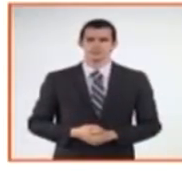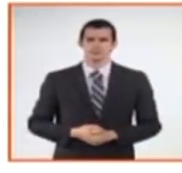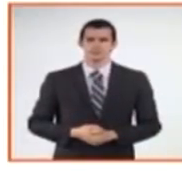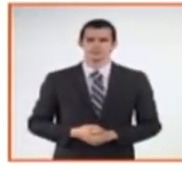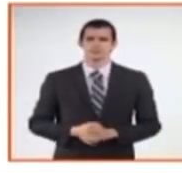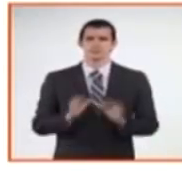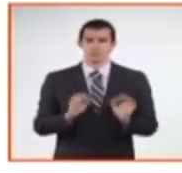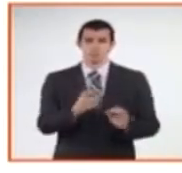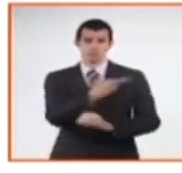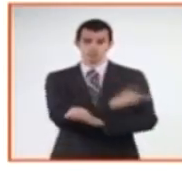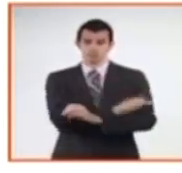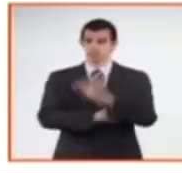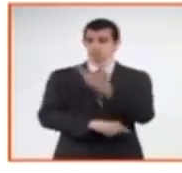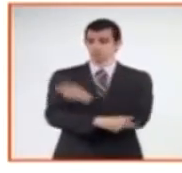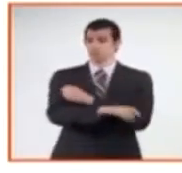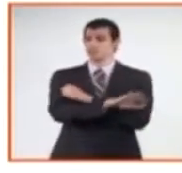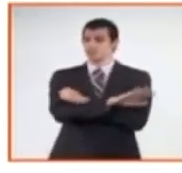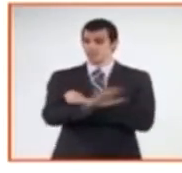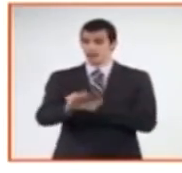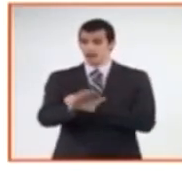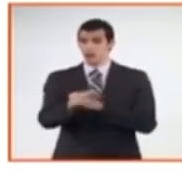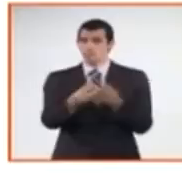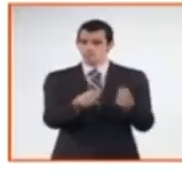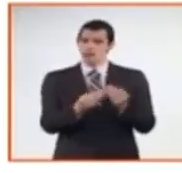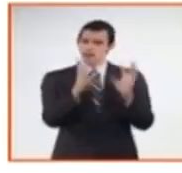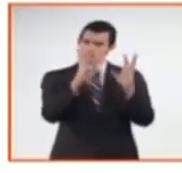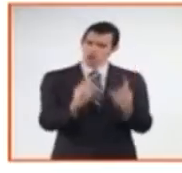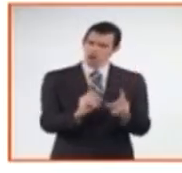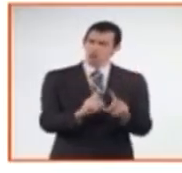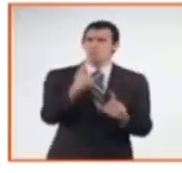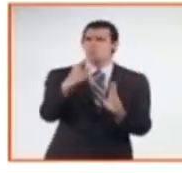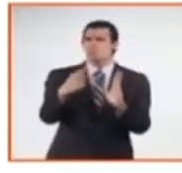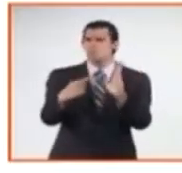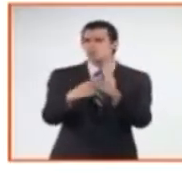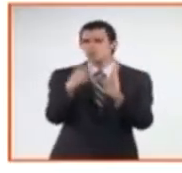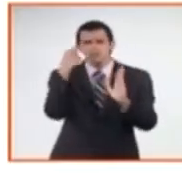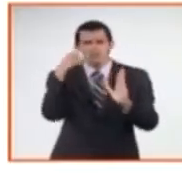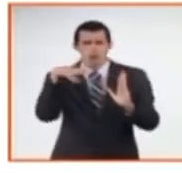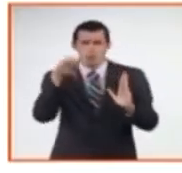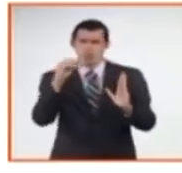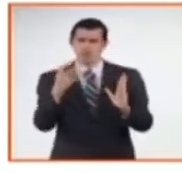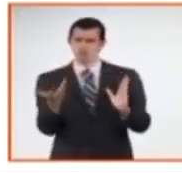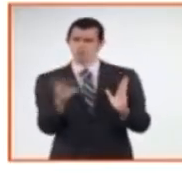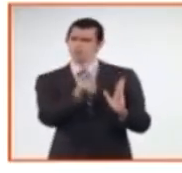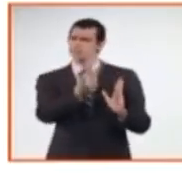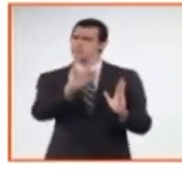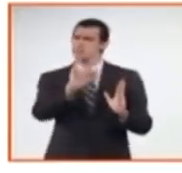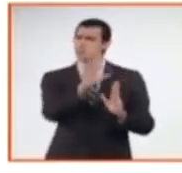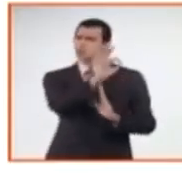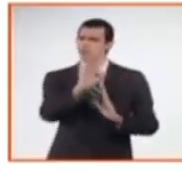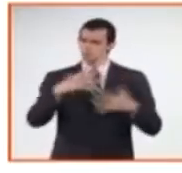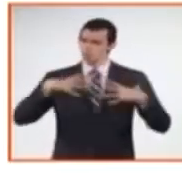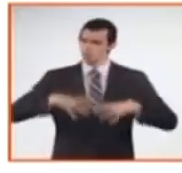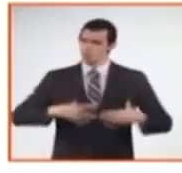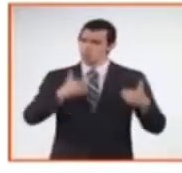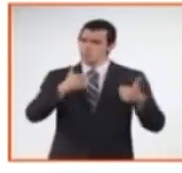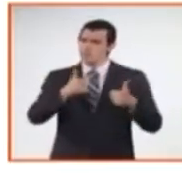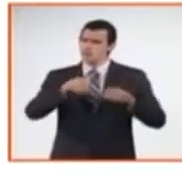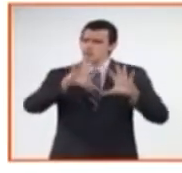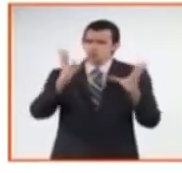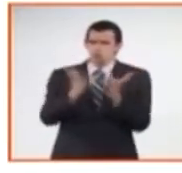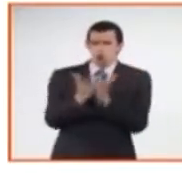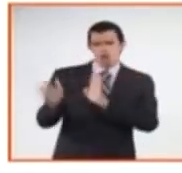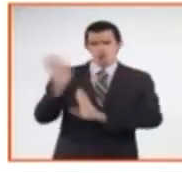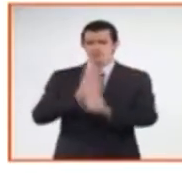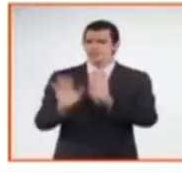estimular esa respuesta inmune y llevaron por ciento alto de de la de los vacunados hacia arriba que pasó la